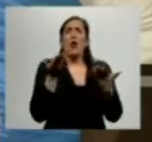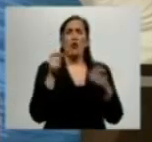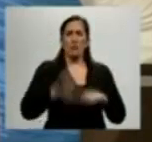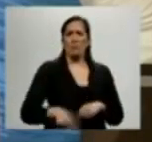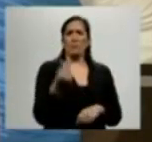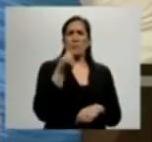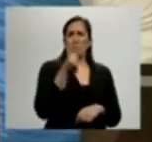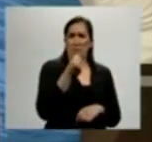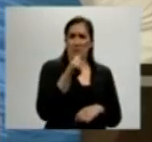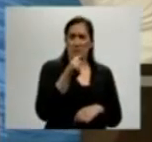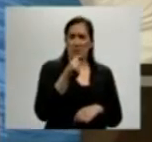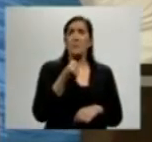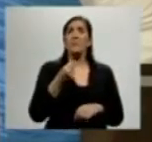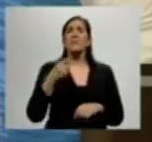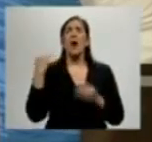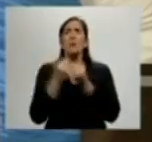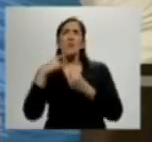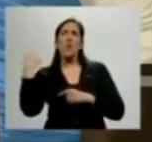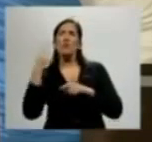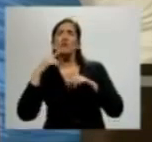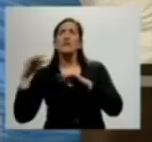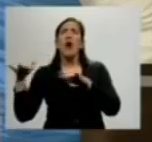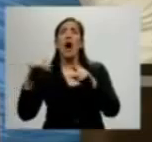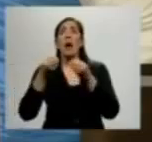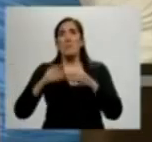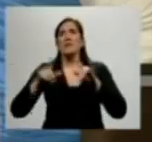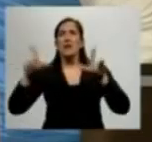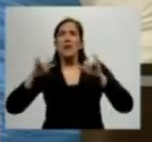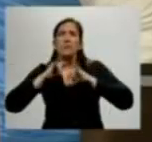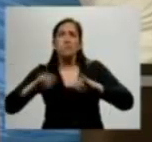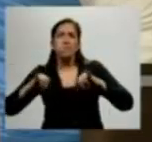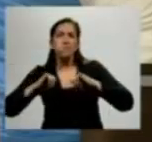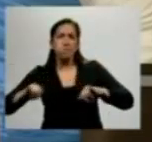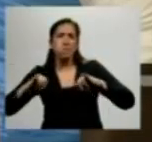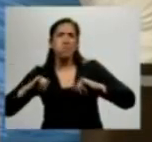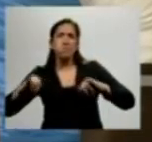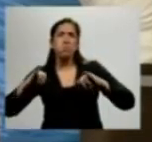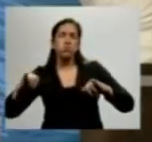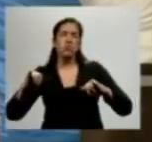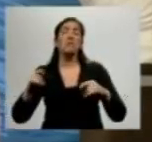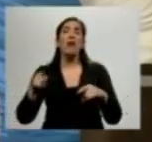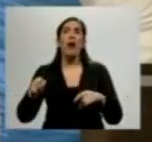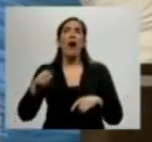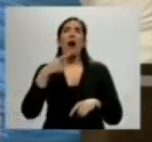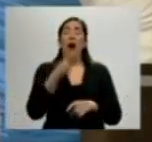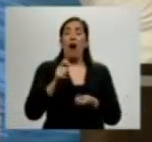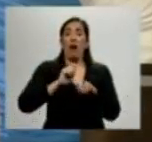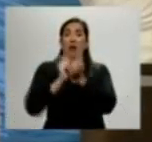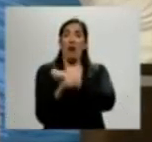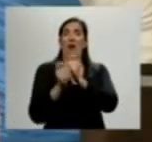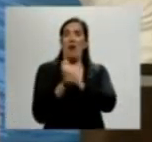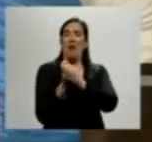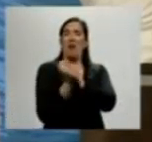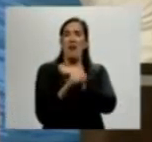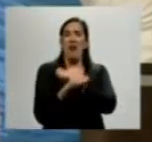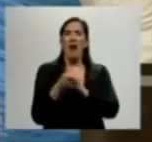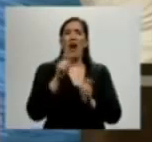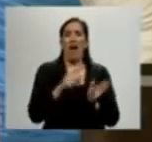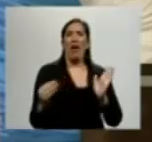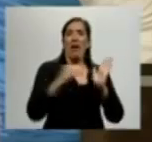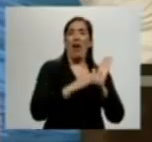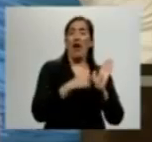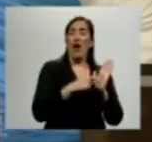Esto bastó para que algunos comenzaran a decir, sobre todo en los medios de comunicación, que con las modificaciones que se introducían en el